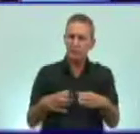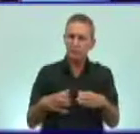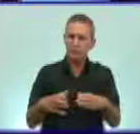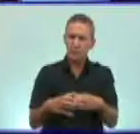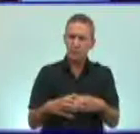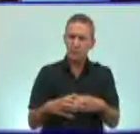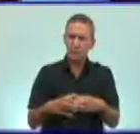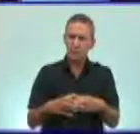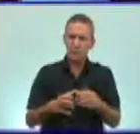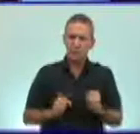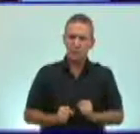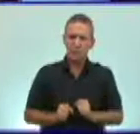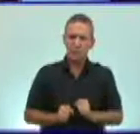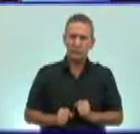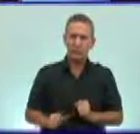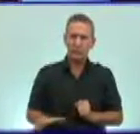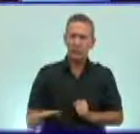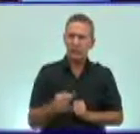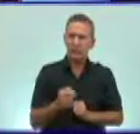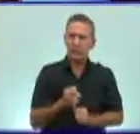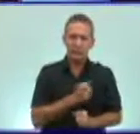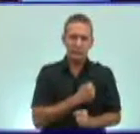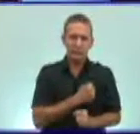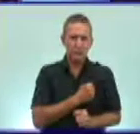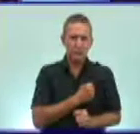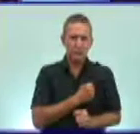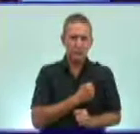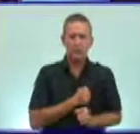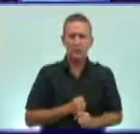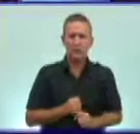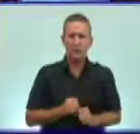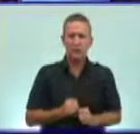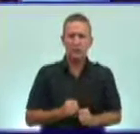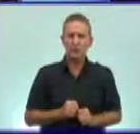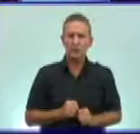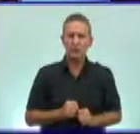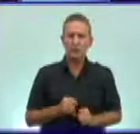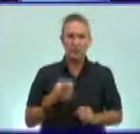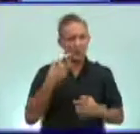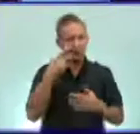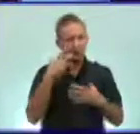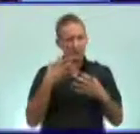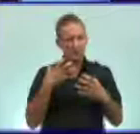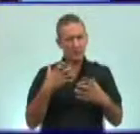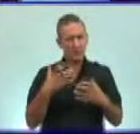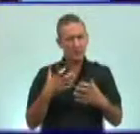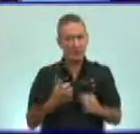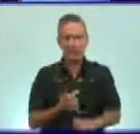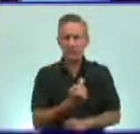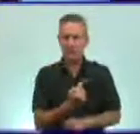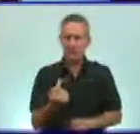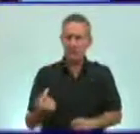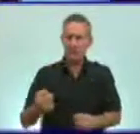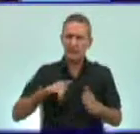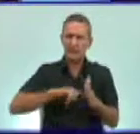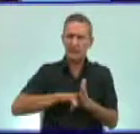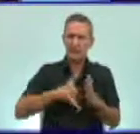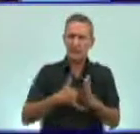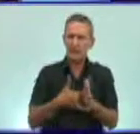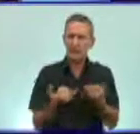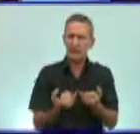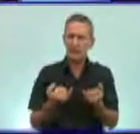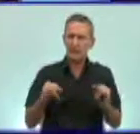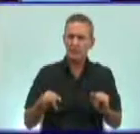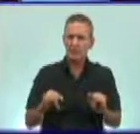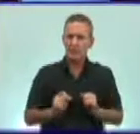nos proponemos. Hay una condición indispensable que resulta que cada proyecto individual forma parte de